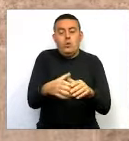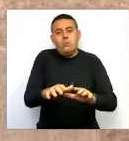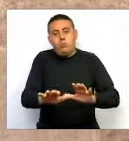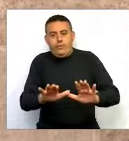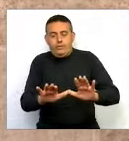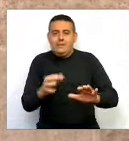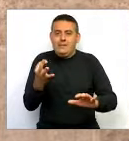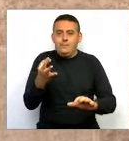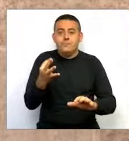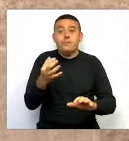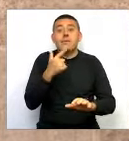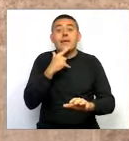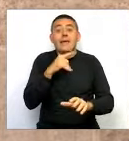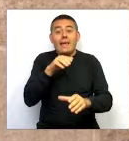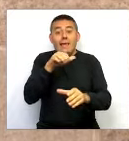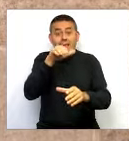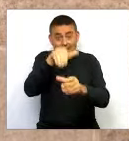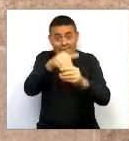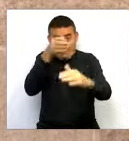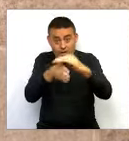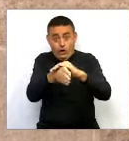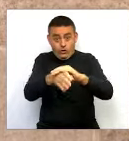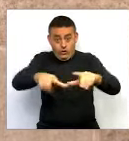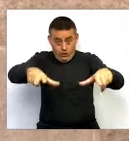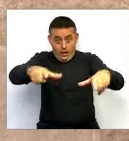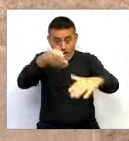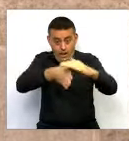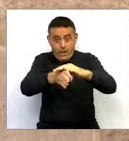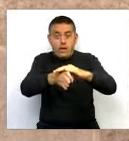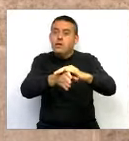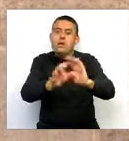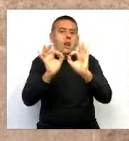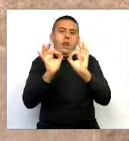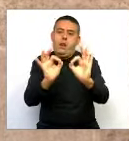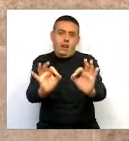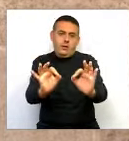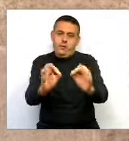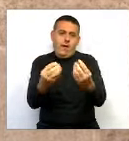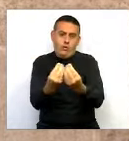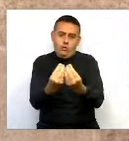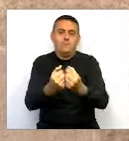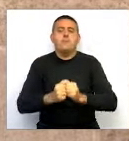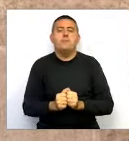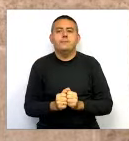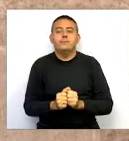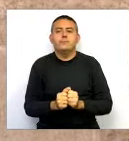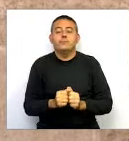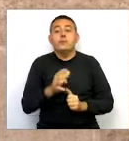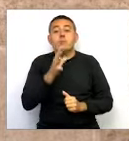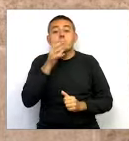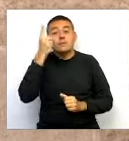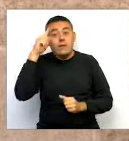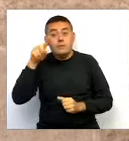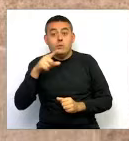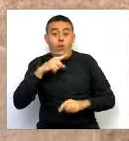aforos en el interior saben que hay una constatación de la problemática que tienen los interiores no solo en locales